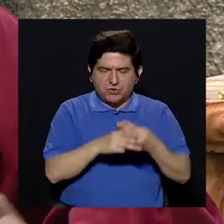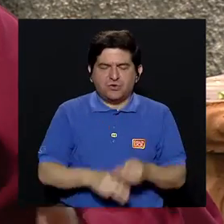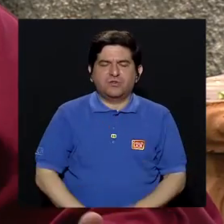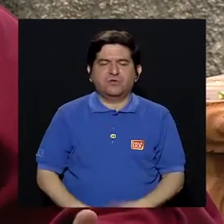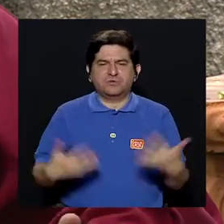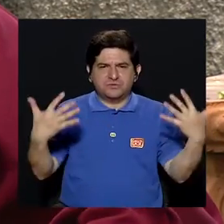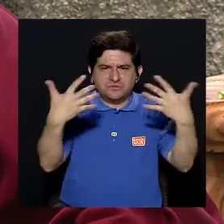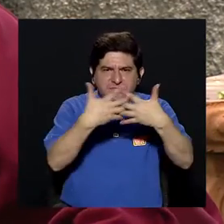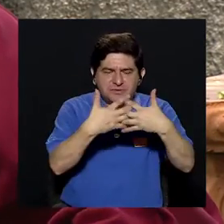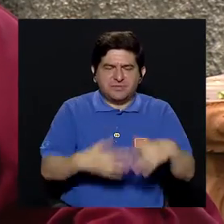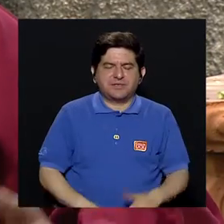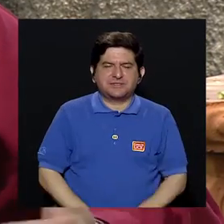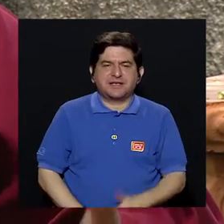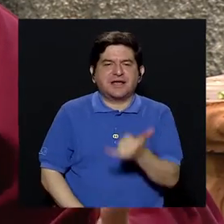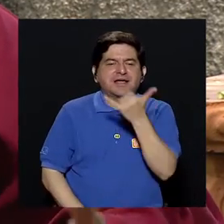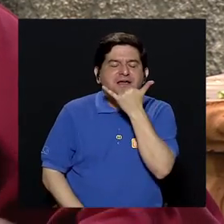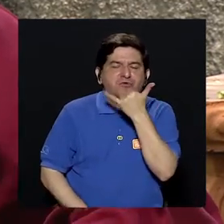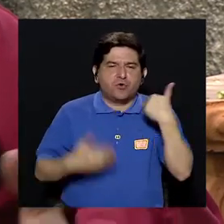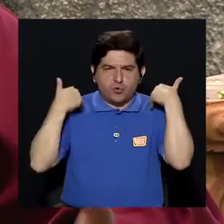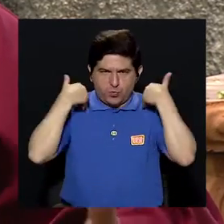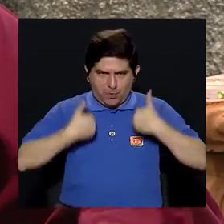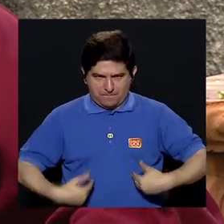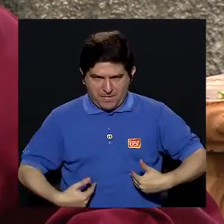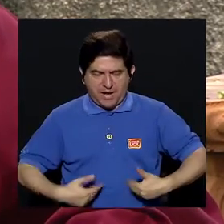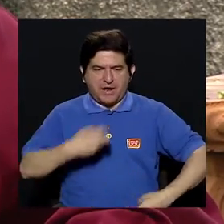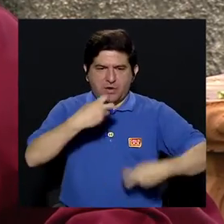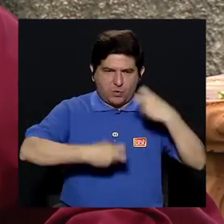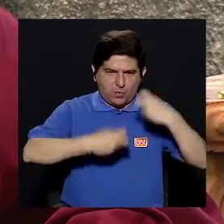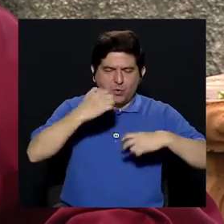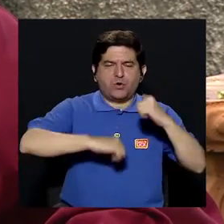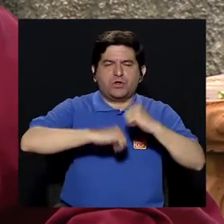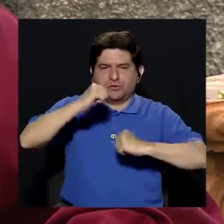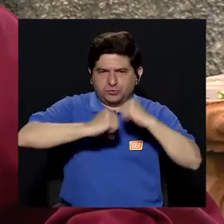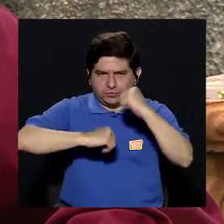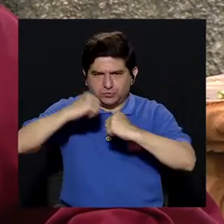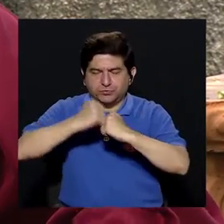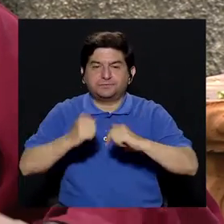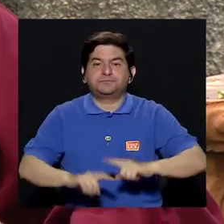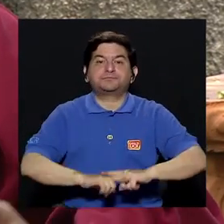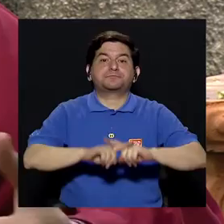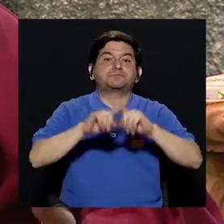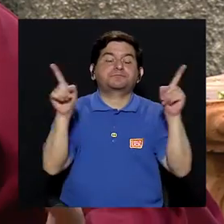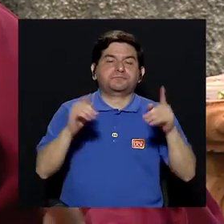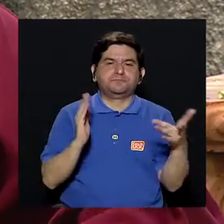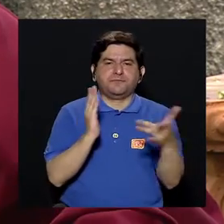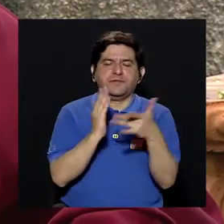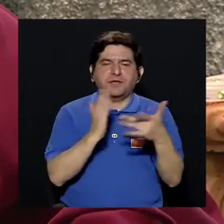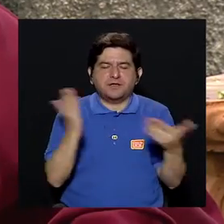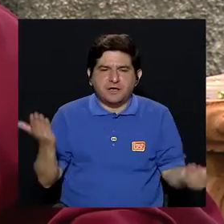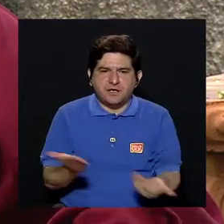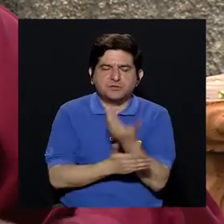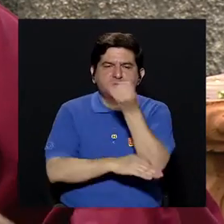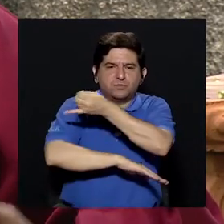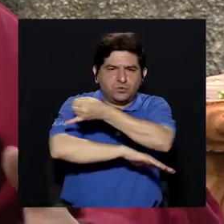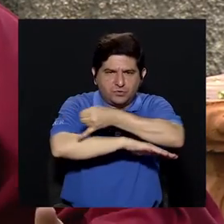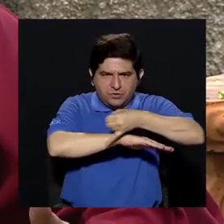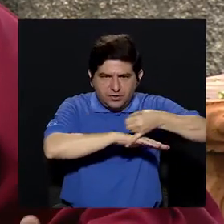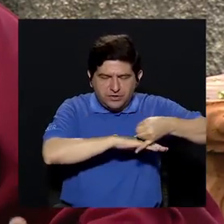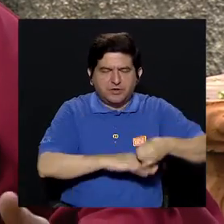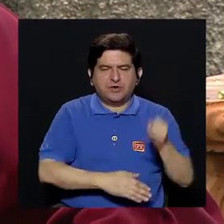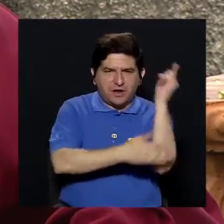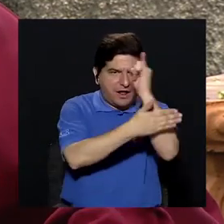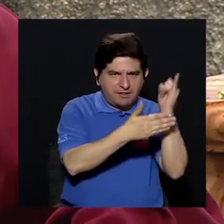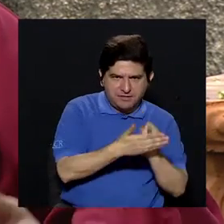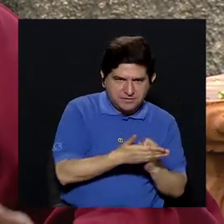una mezcla de consecuencias o errores humanos y problemas de infraestructura. Pero las técnicas modernas de diseño lo que buscan